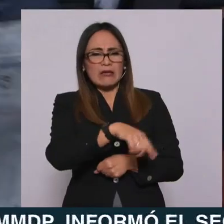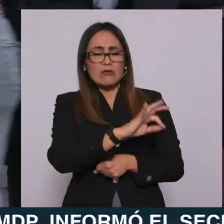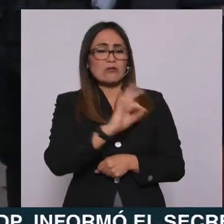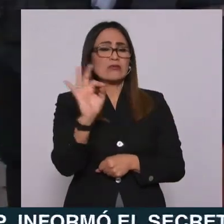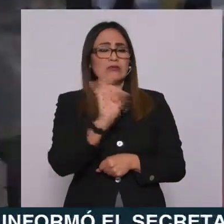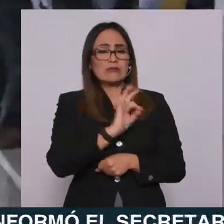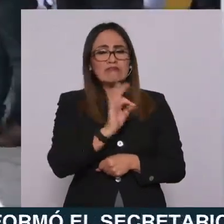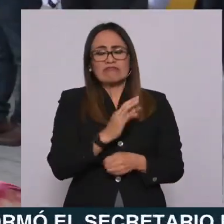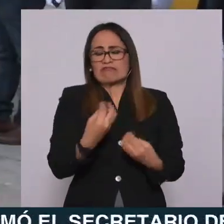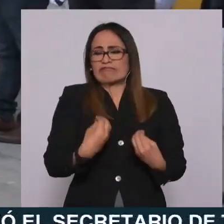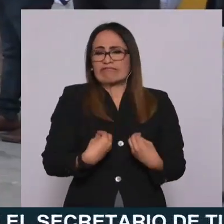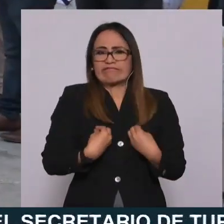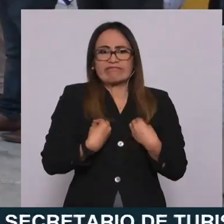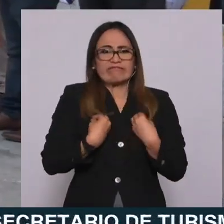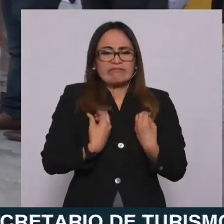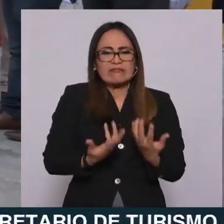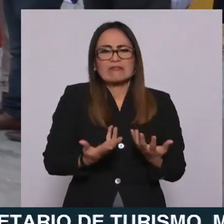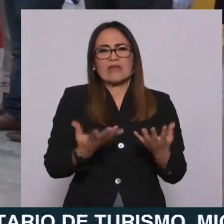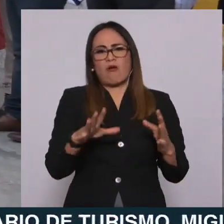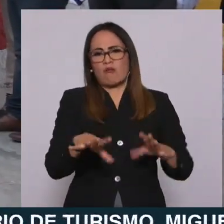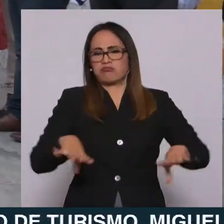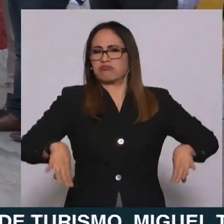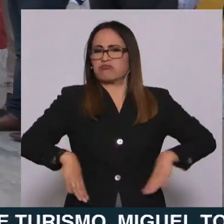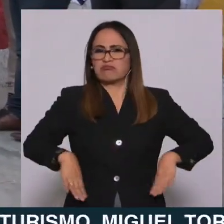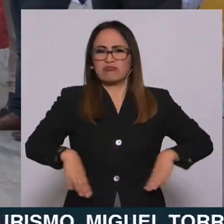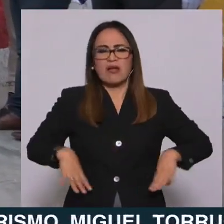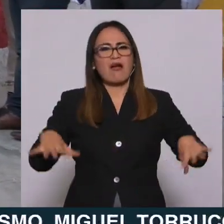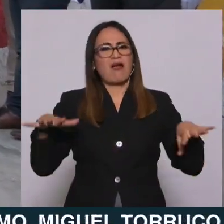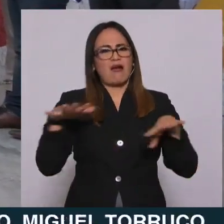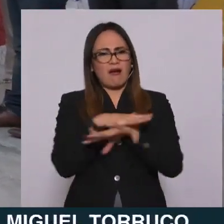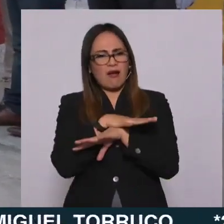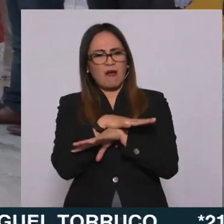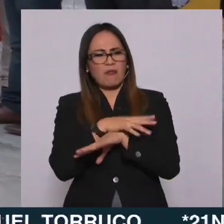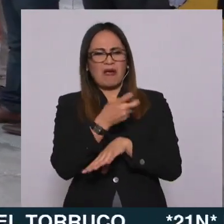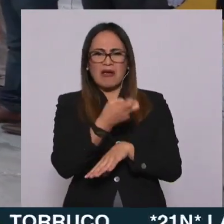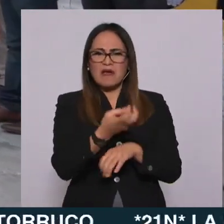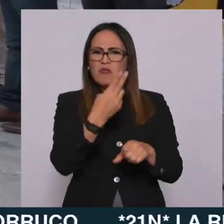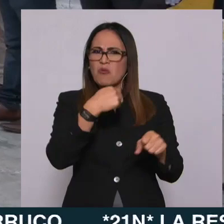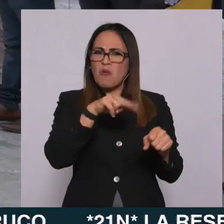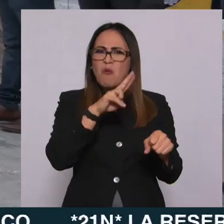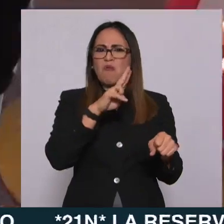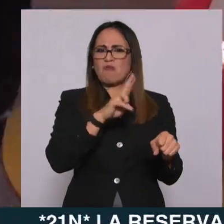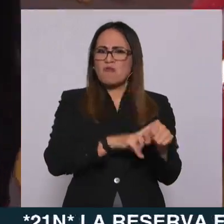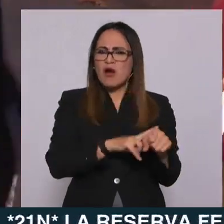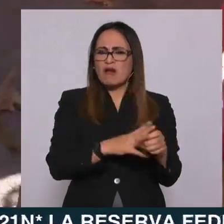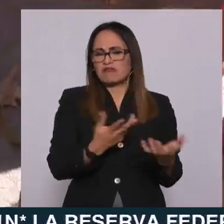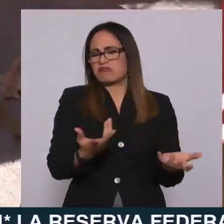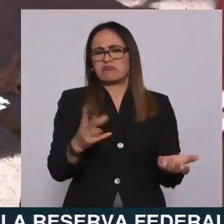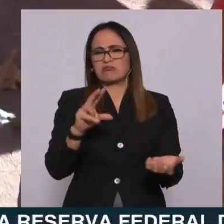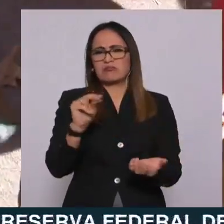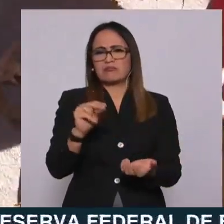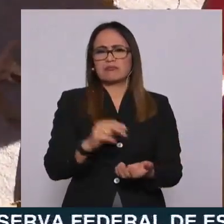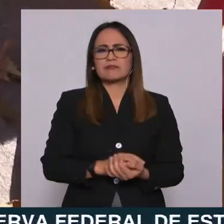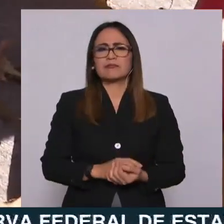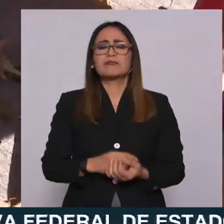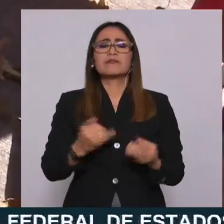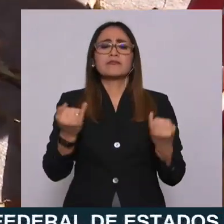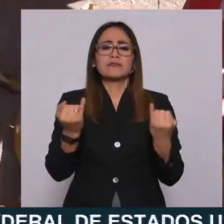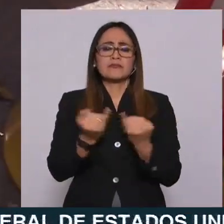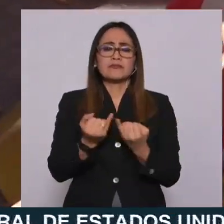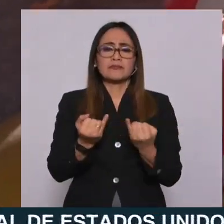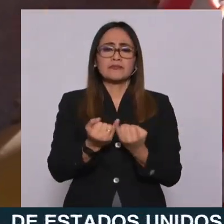están teniendo actitudes y conductas que no son, digamos, que pasan el sentido